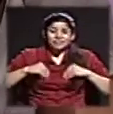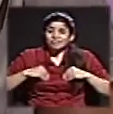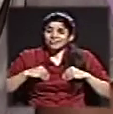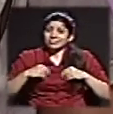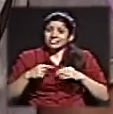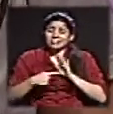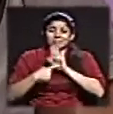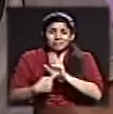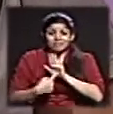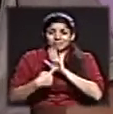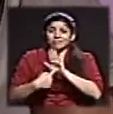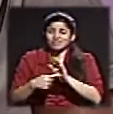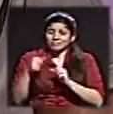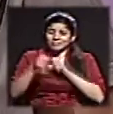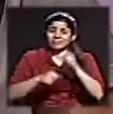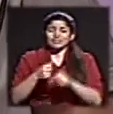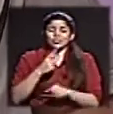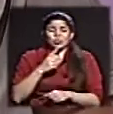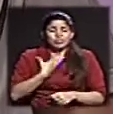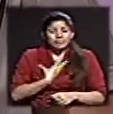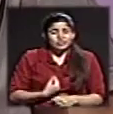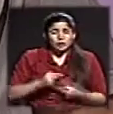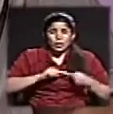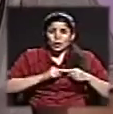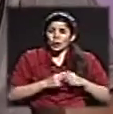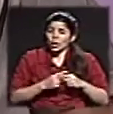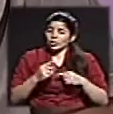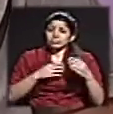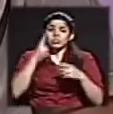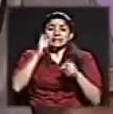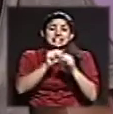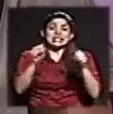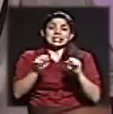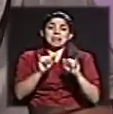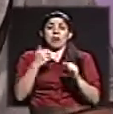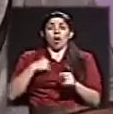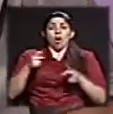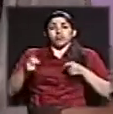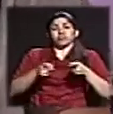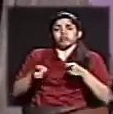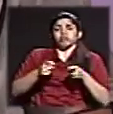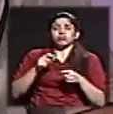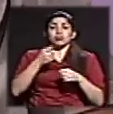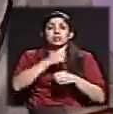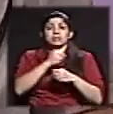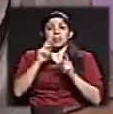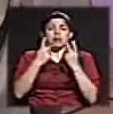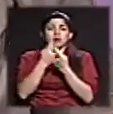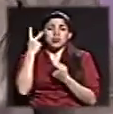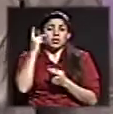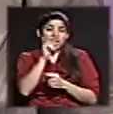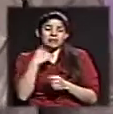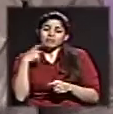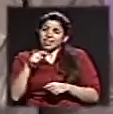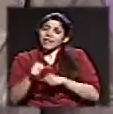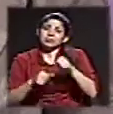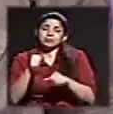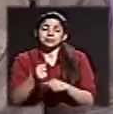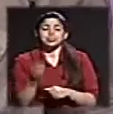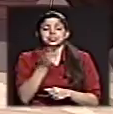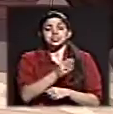que exponernos a ese dolor que tiene el sistema patriarcal en las municipalidades y en los partidos políticos. Dice don Carlos